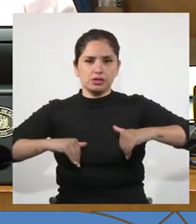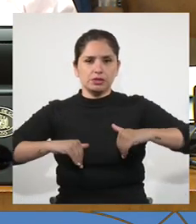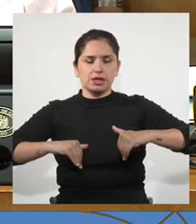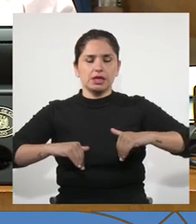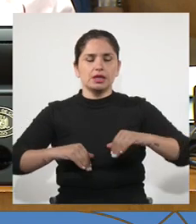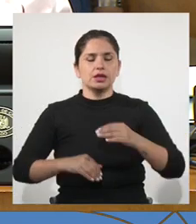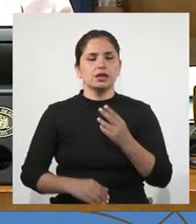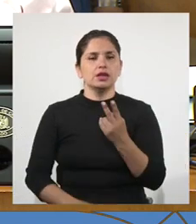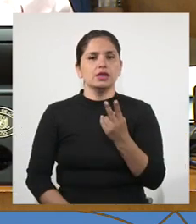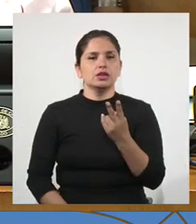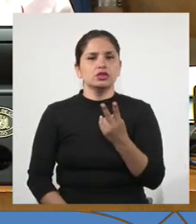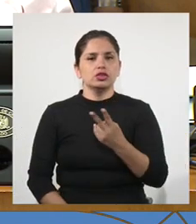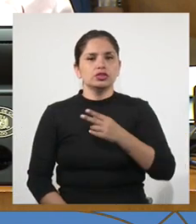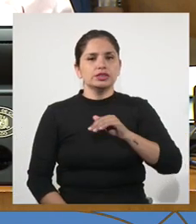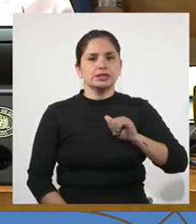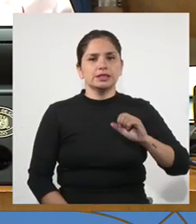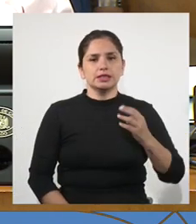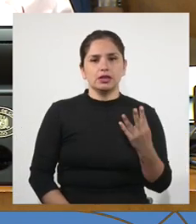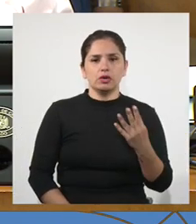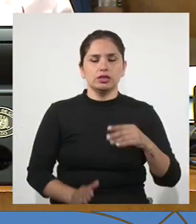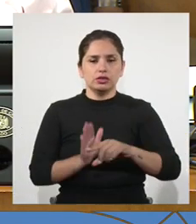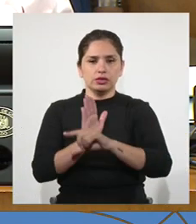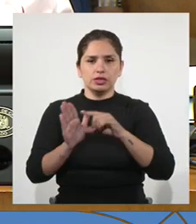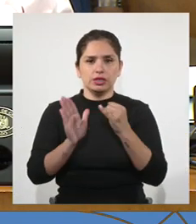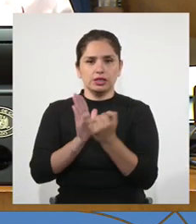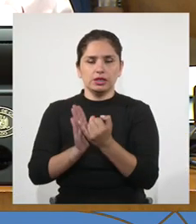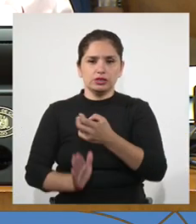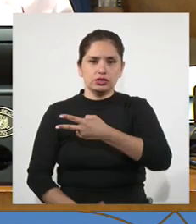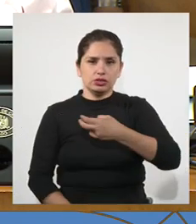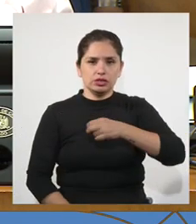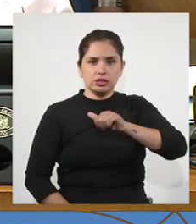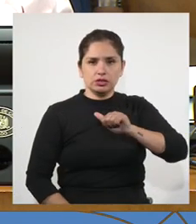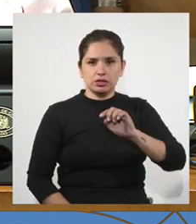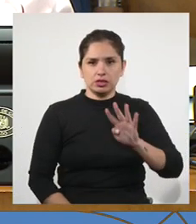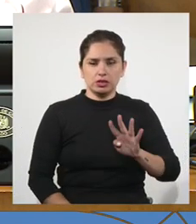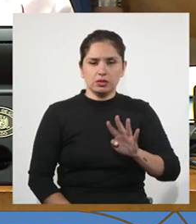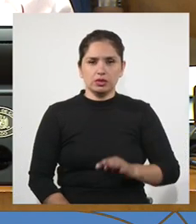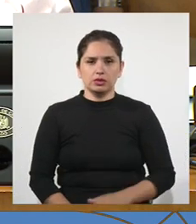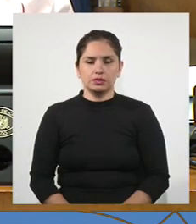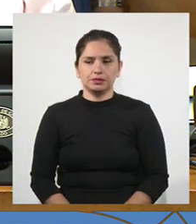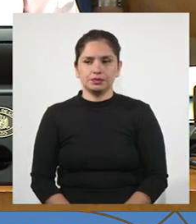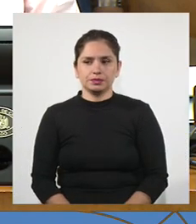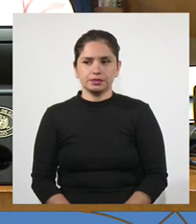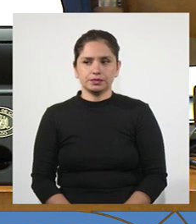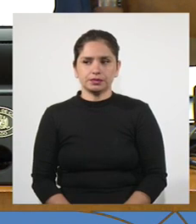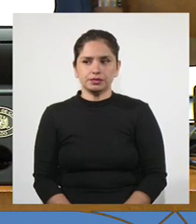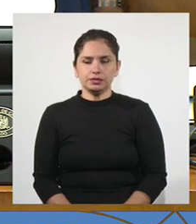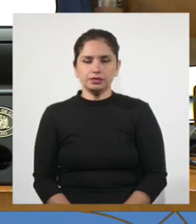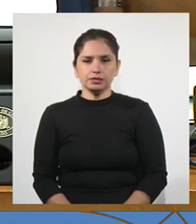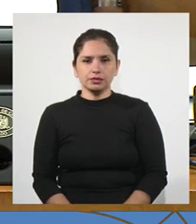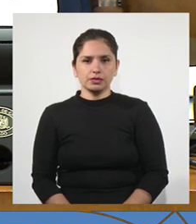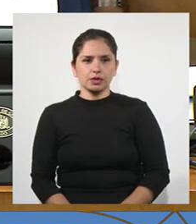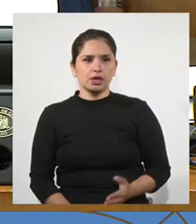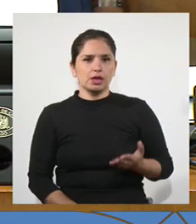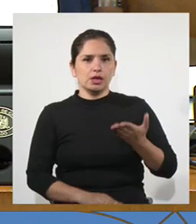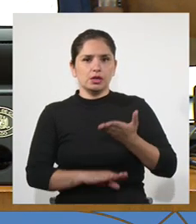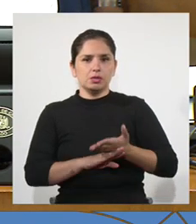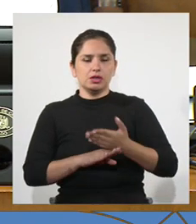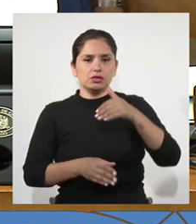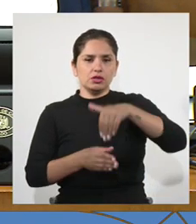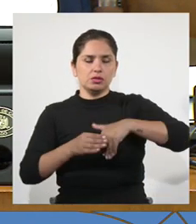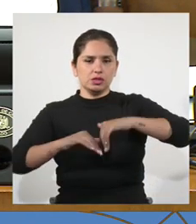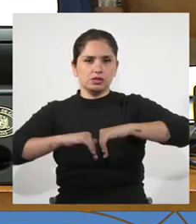264. Indicación 264. Corresponde a una solicitud de votación